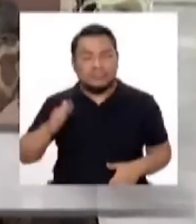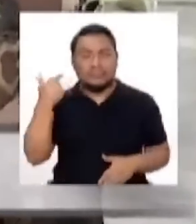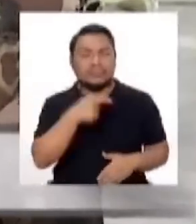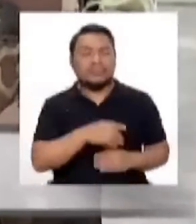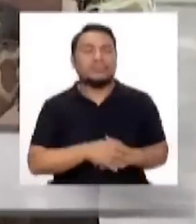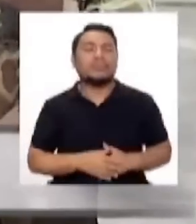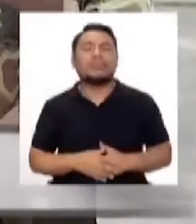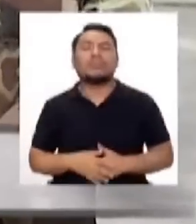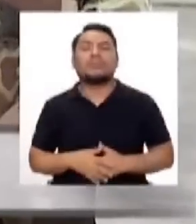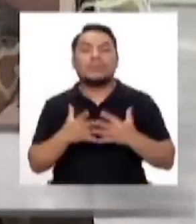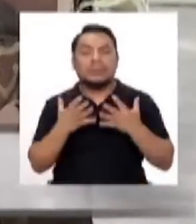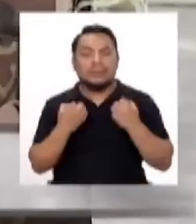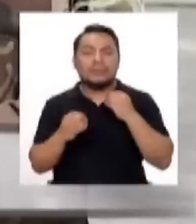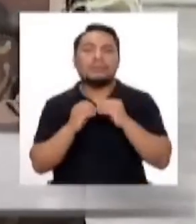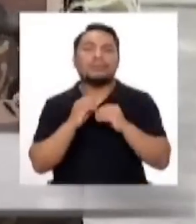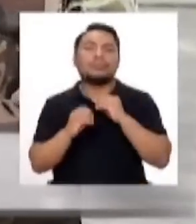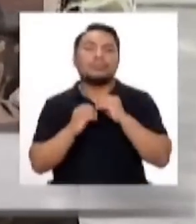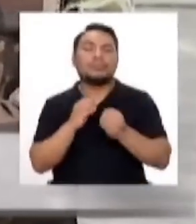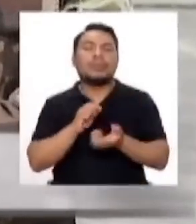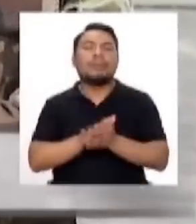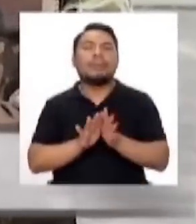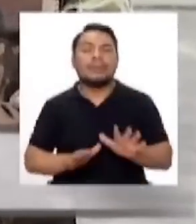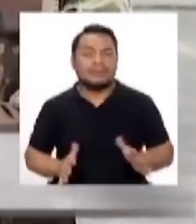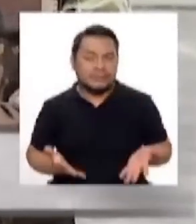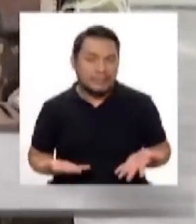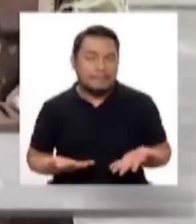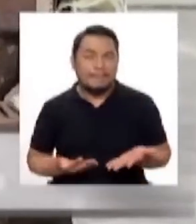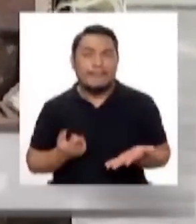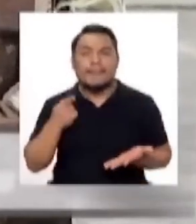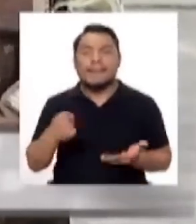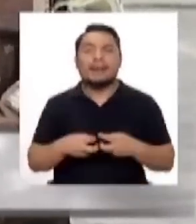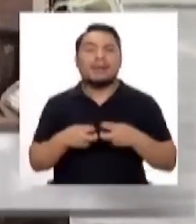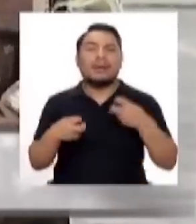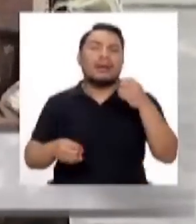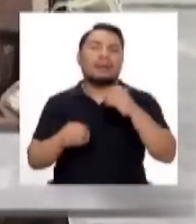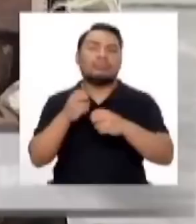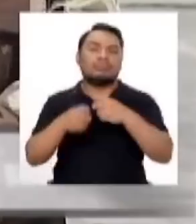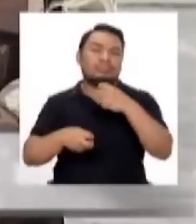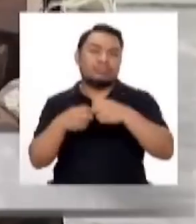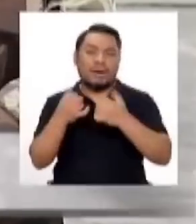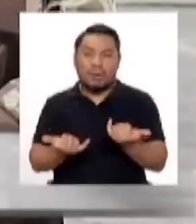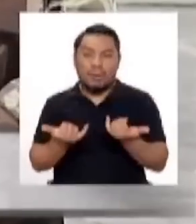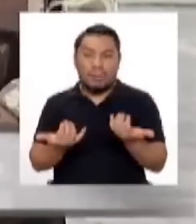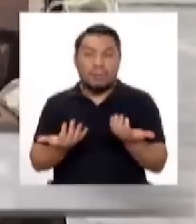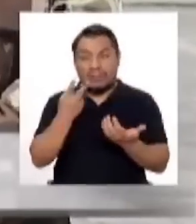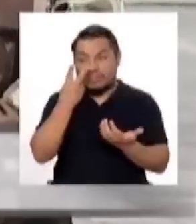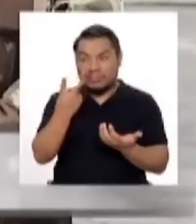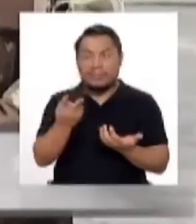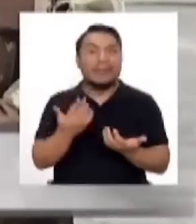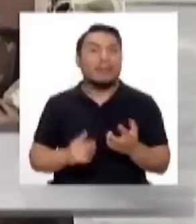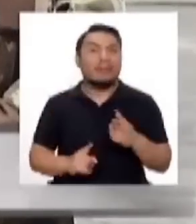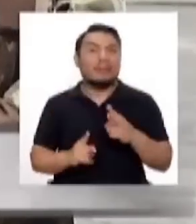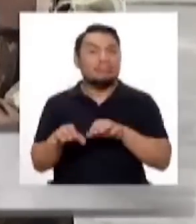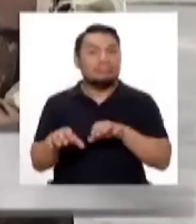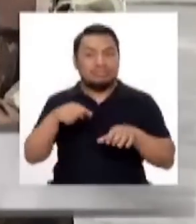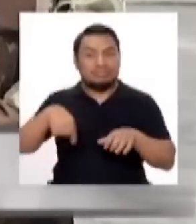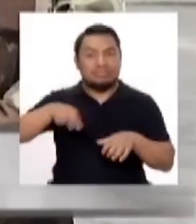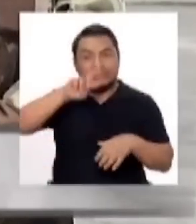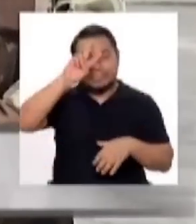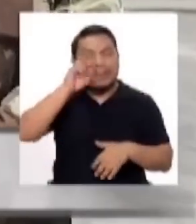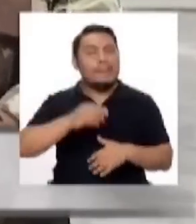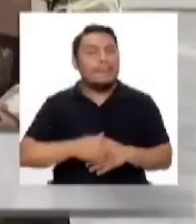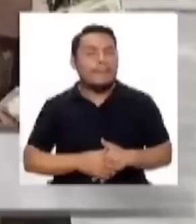que demos una solución pacífica a la gran crisis actual que está sucediendo en nuestro país. ¿Por